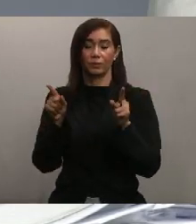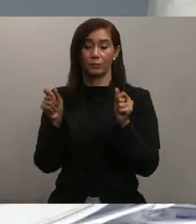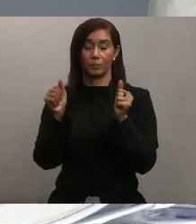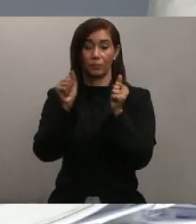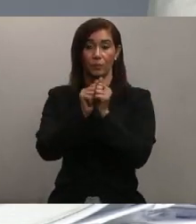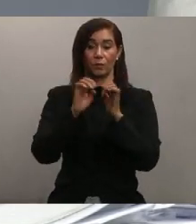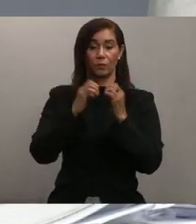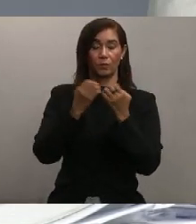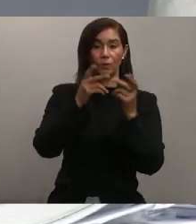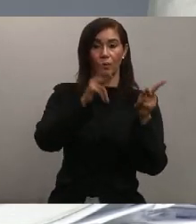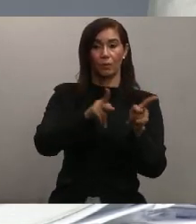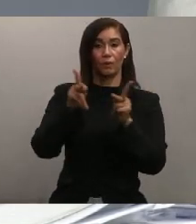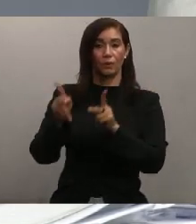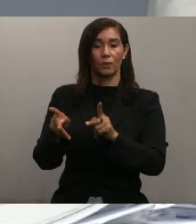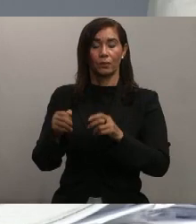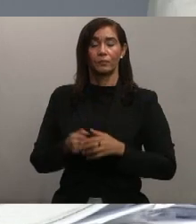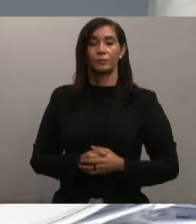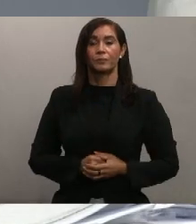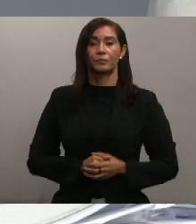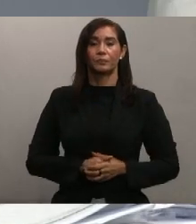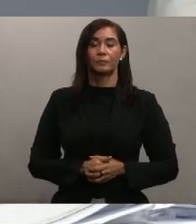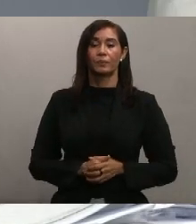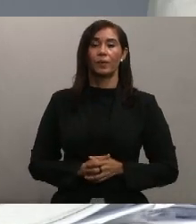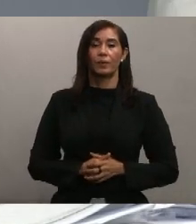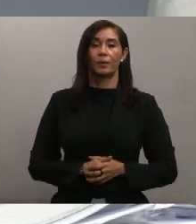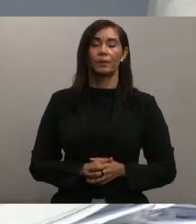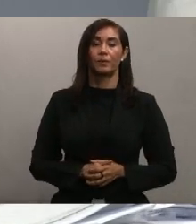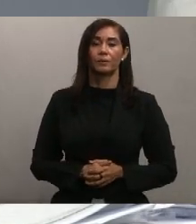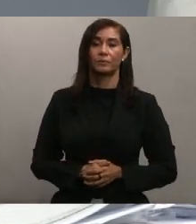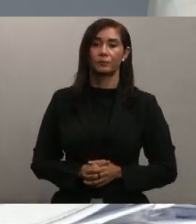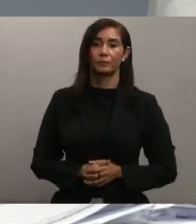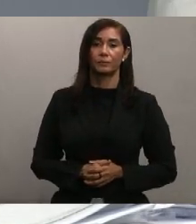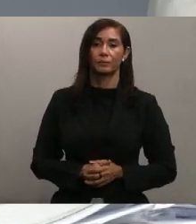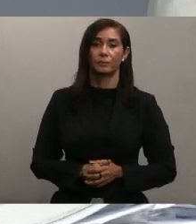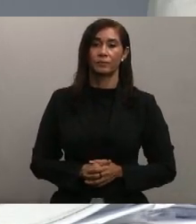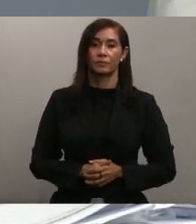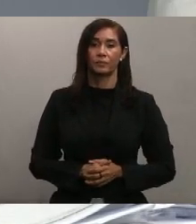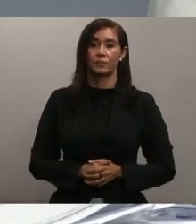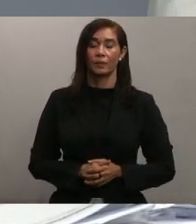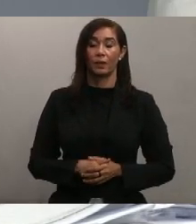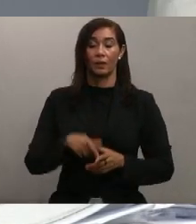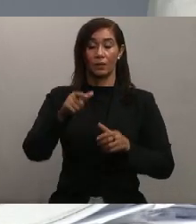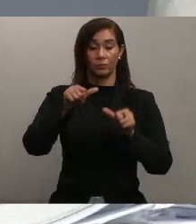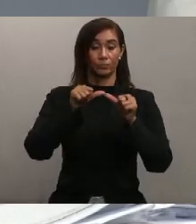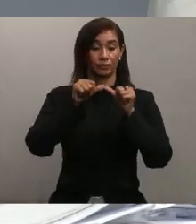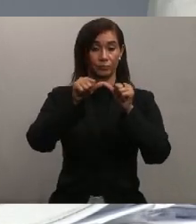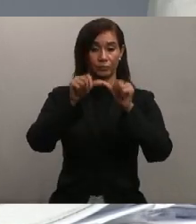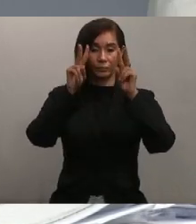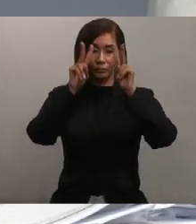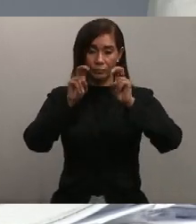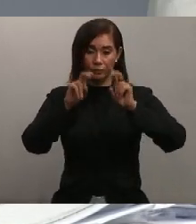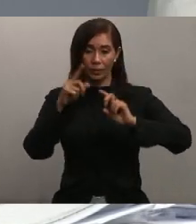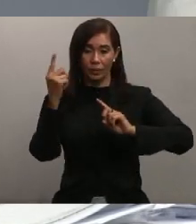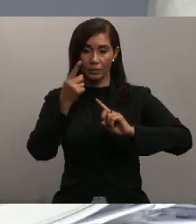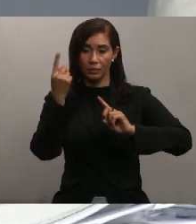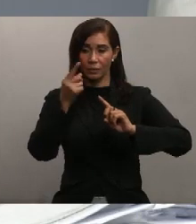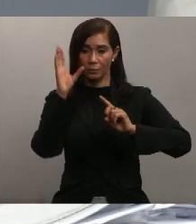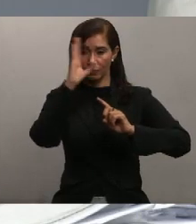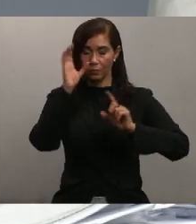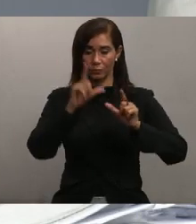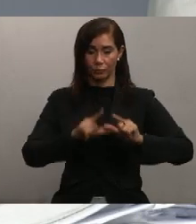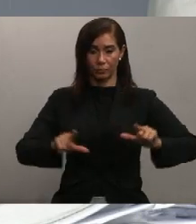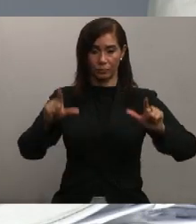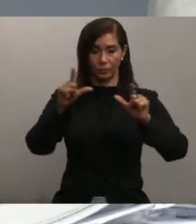tenemos disponible aquí en el Ministerio. De manera que ese proceso de vigilancia es constante. Hacemos